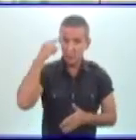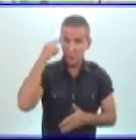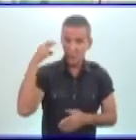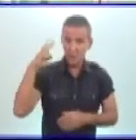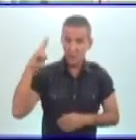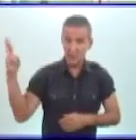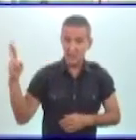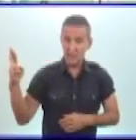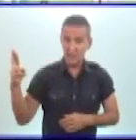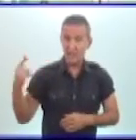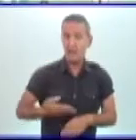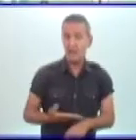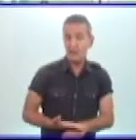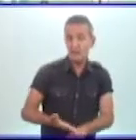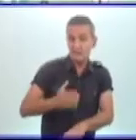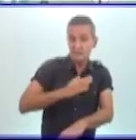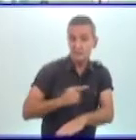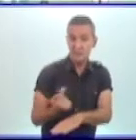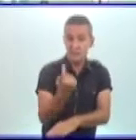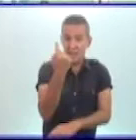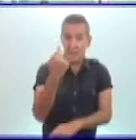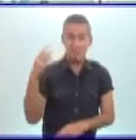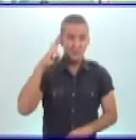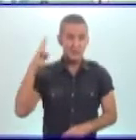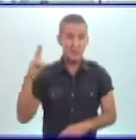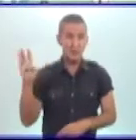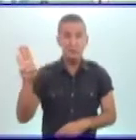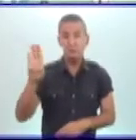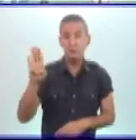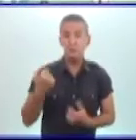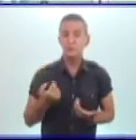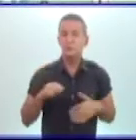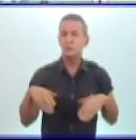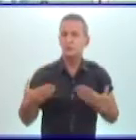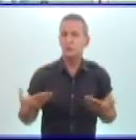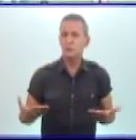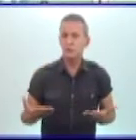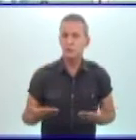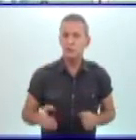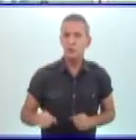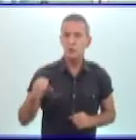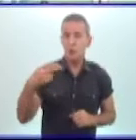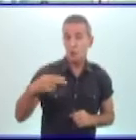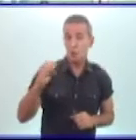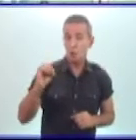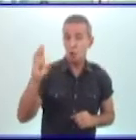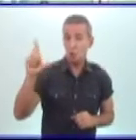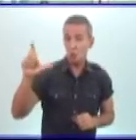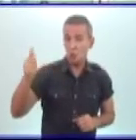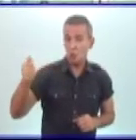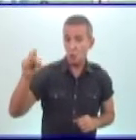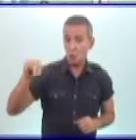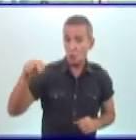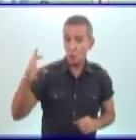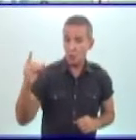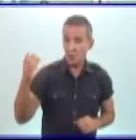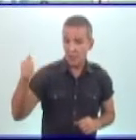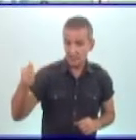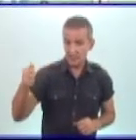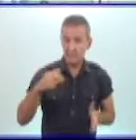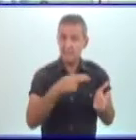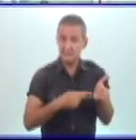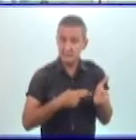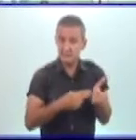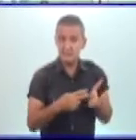revoluciones precursoras o primeras revoluciones burguesas, como es el caso de la holandesa y la inglesa. Ambas ocurrieron en el